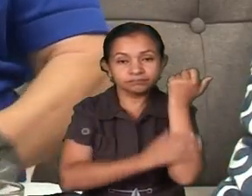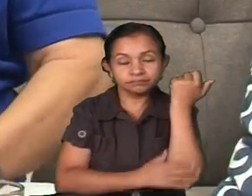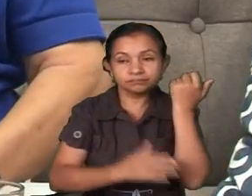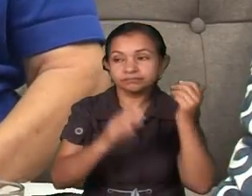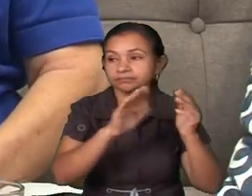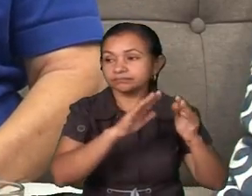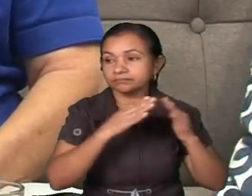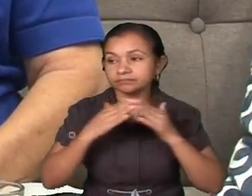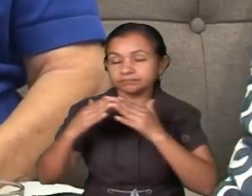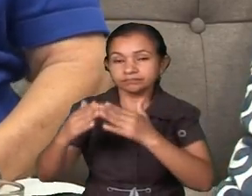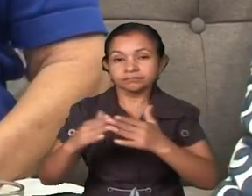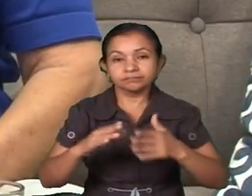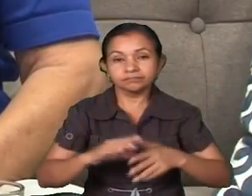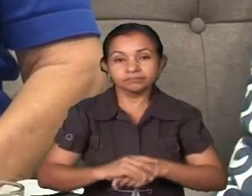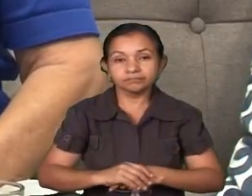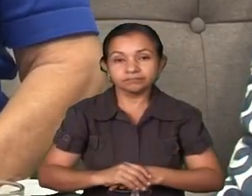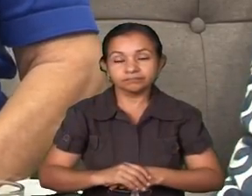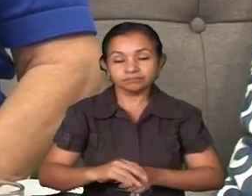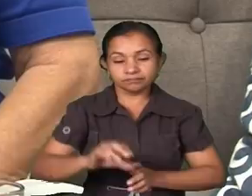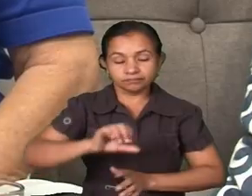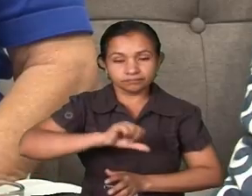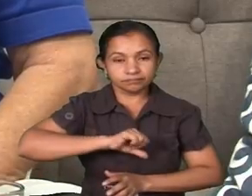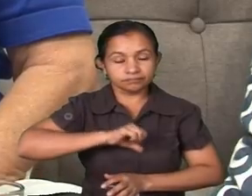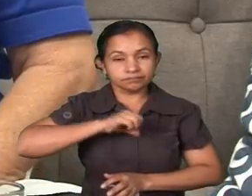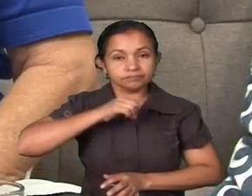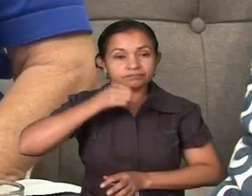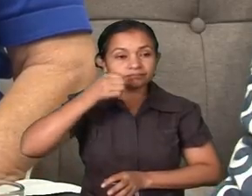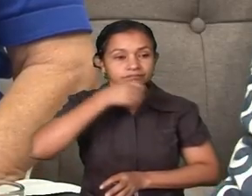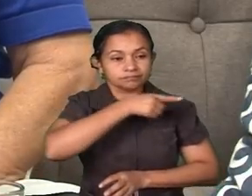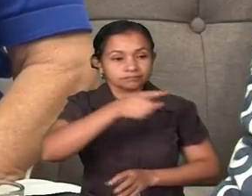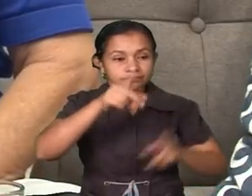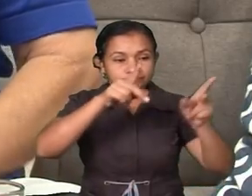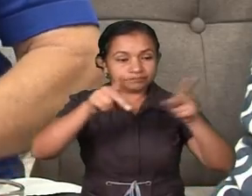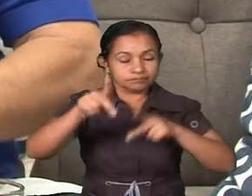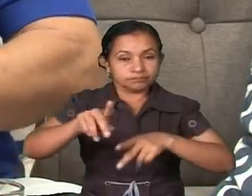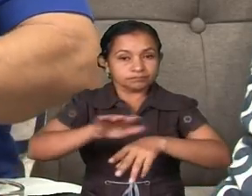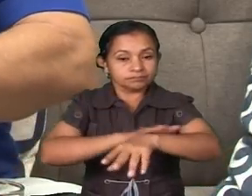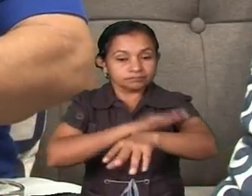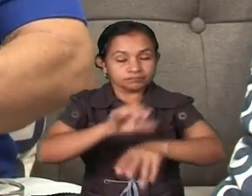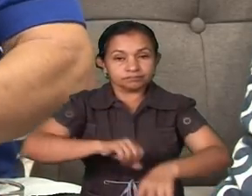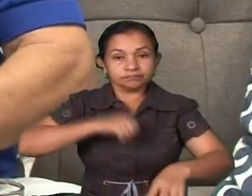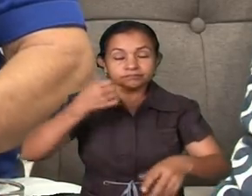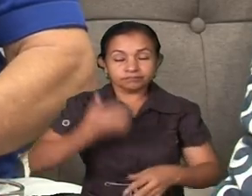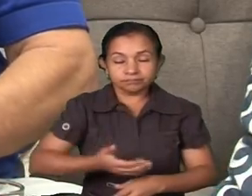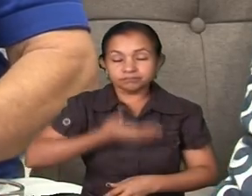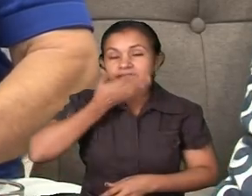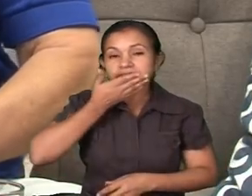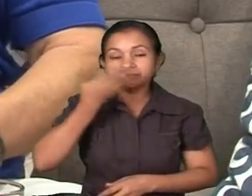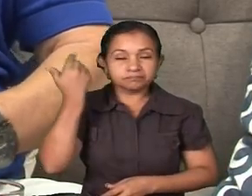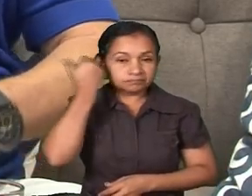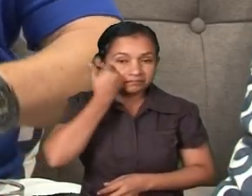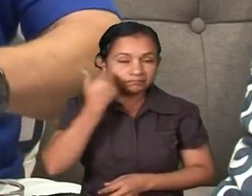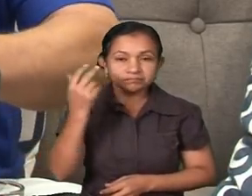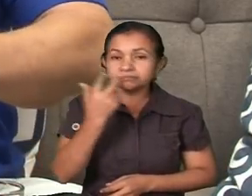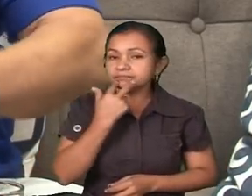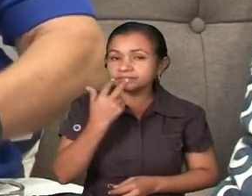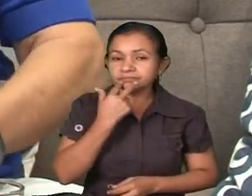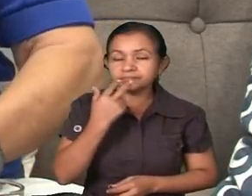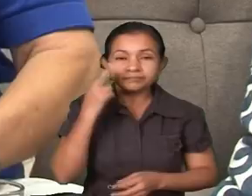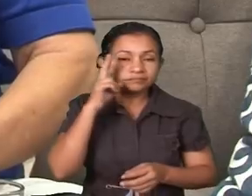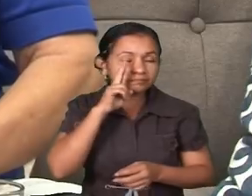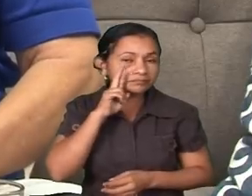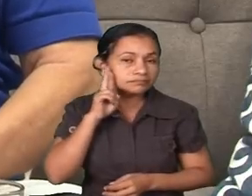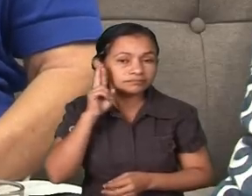barrios, y se enorgullecen de eso. No les da vergüenza, no se